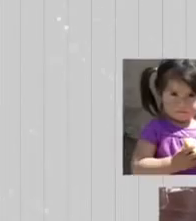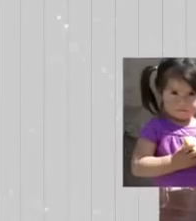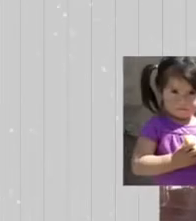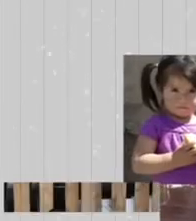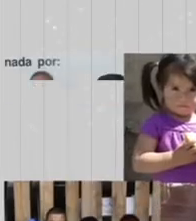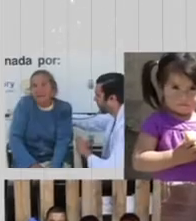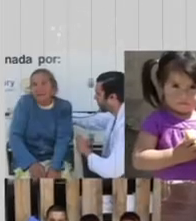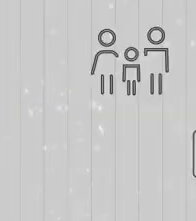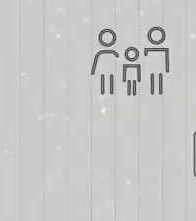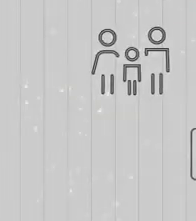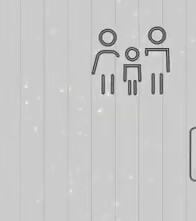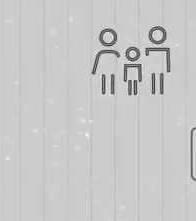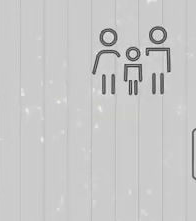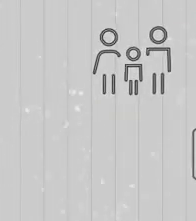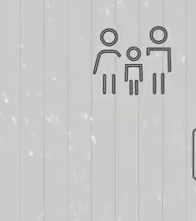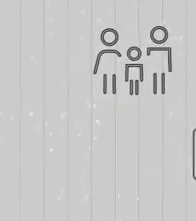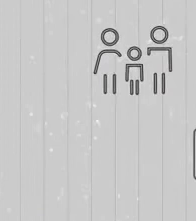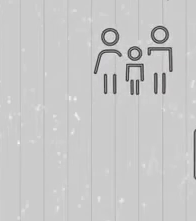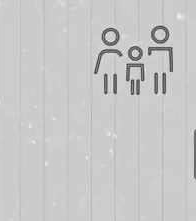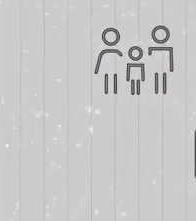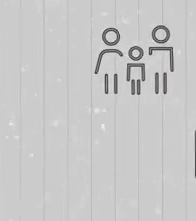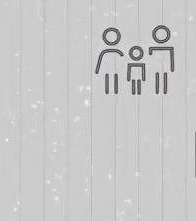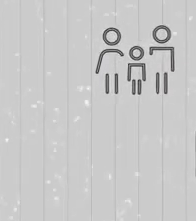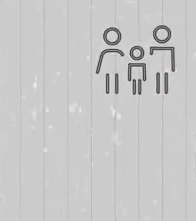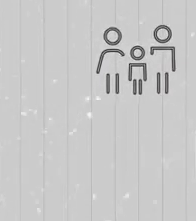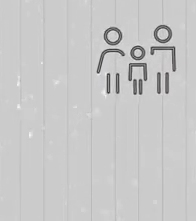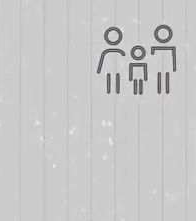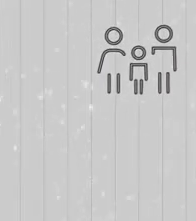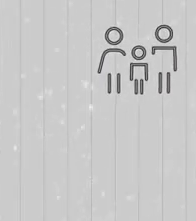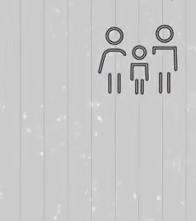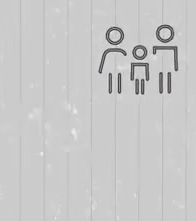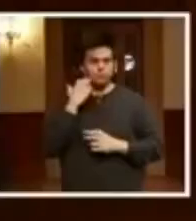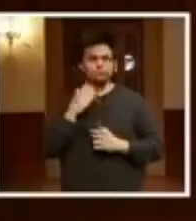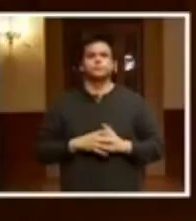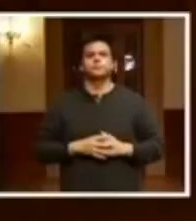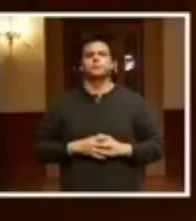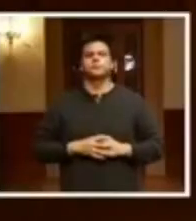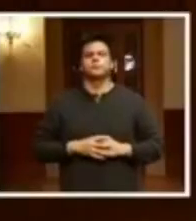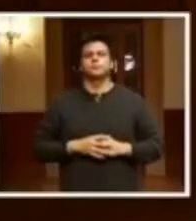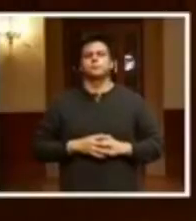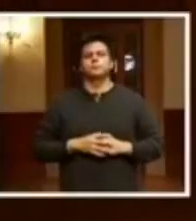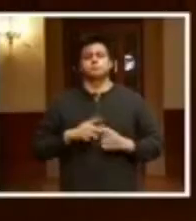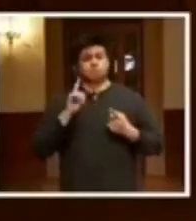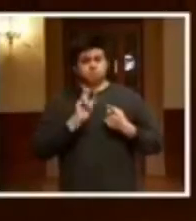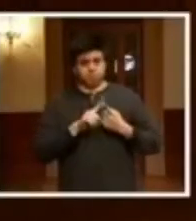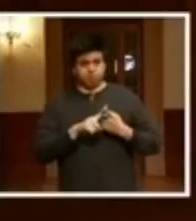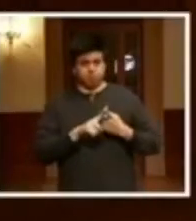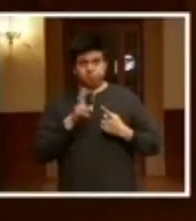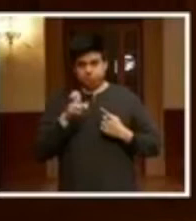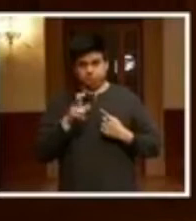beneficio directo a la sociedad, las cuales son manejadas por la Fundación Comunidad. Uno, y es a la que se